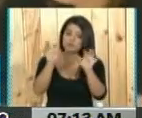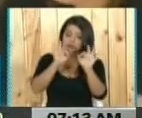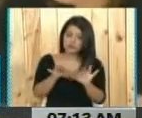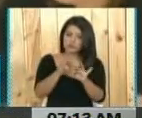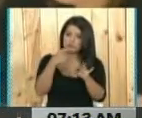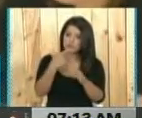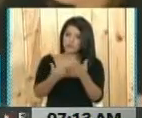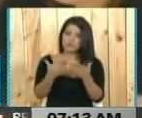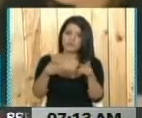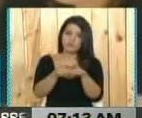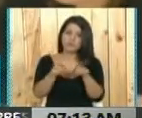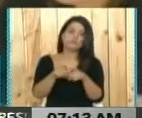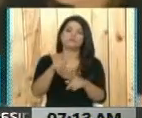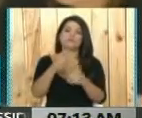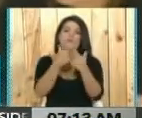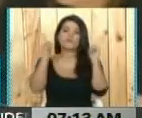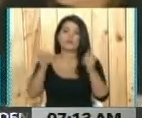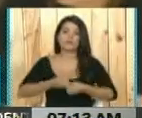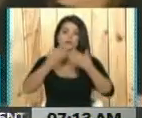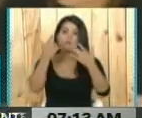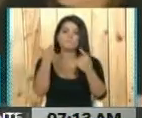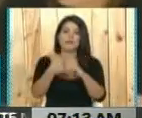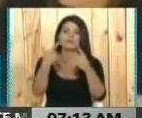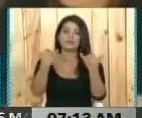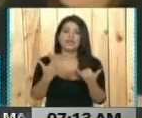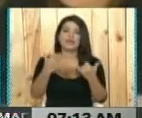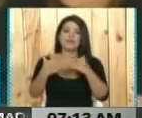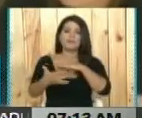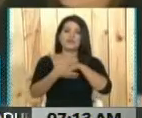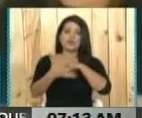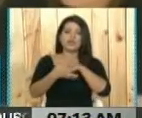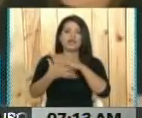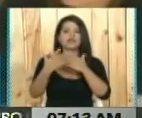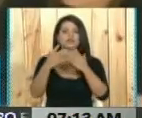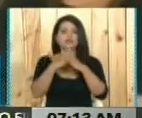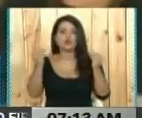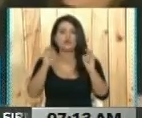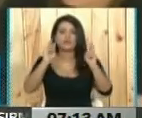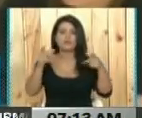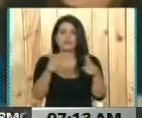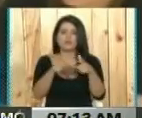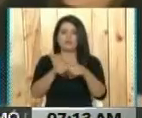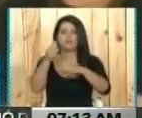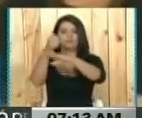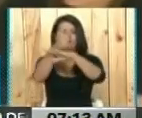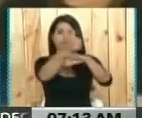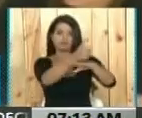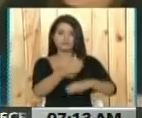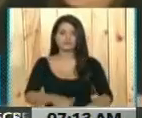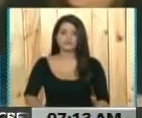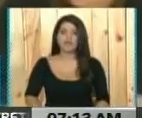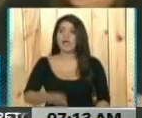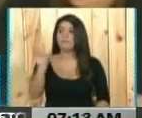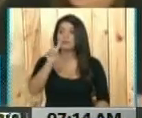que postula que la libertad de expresión y el manejo de la tecnología deben ser privilegio de las élites. En Venezuela,